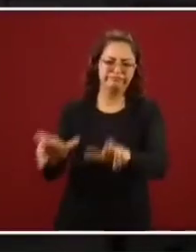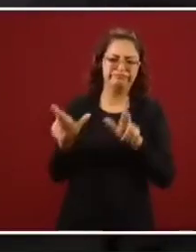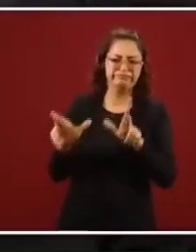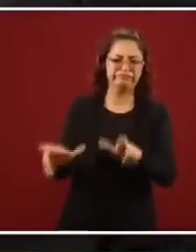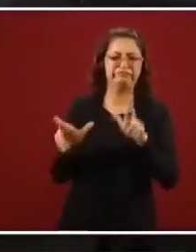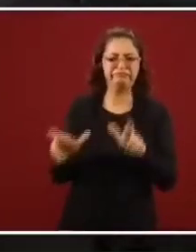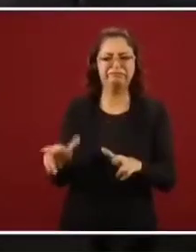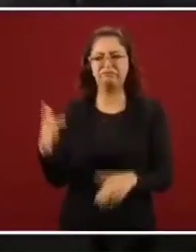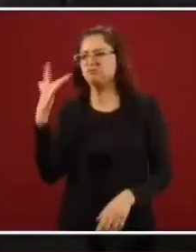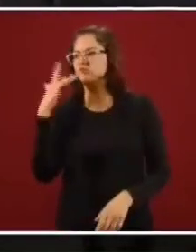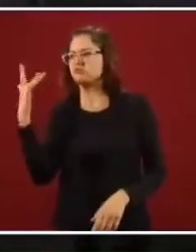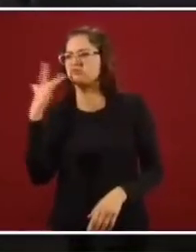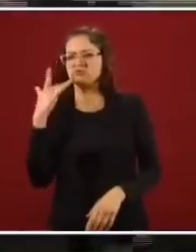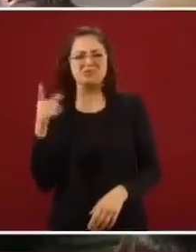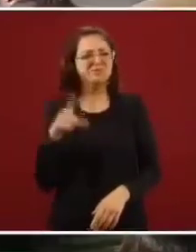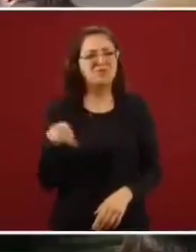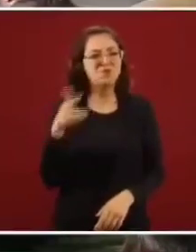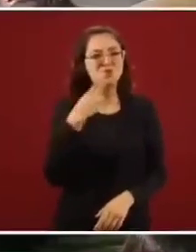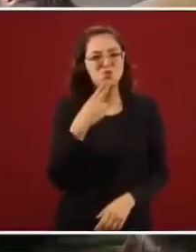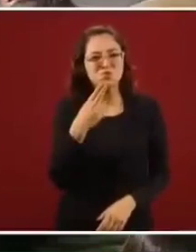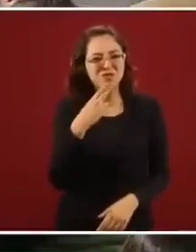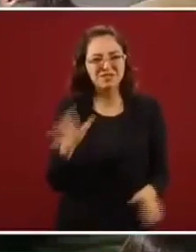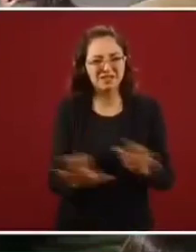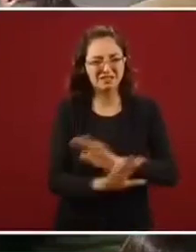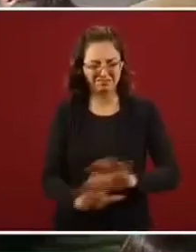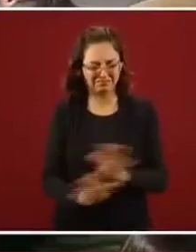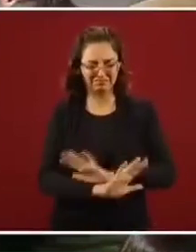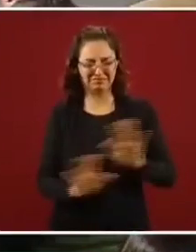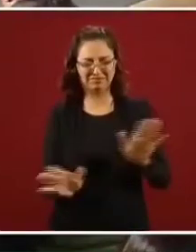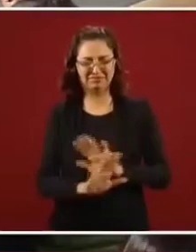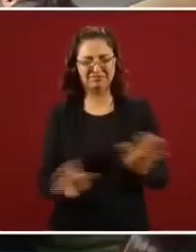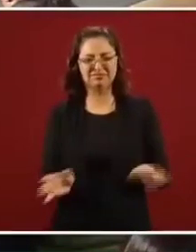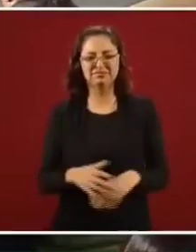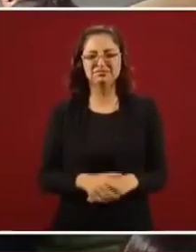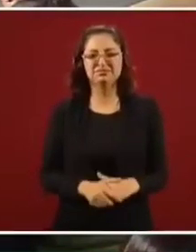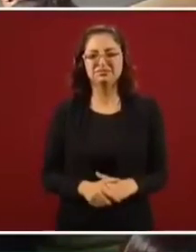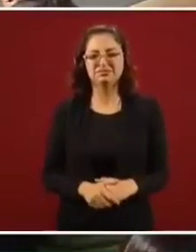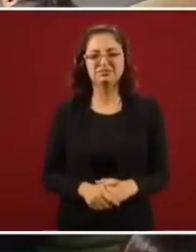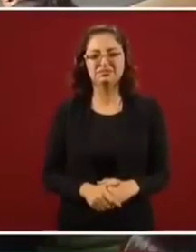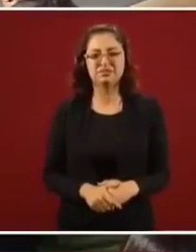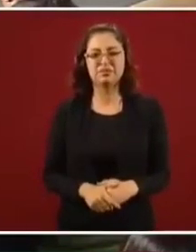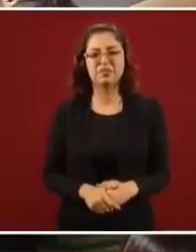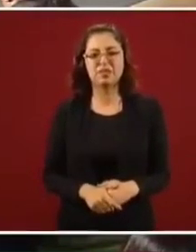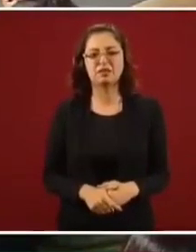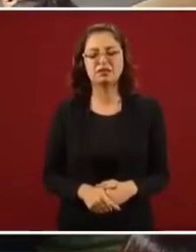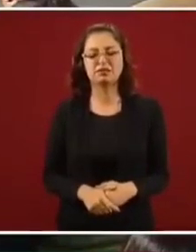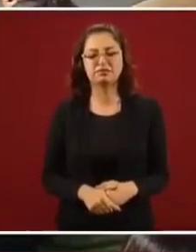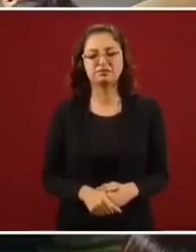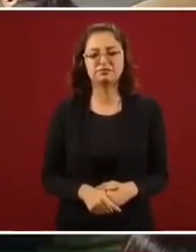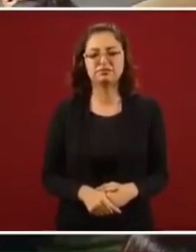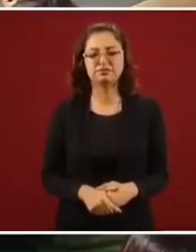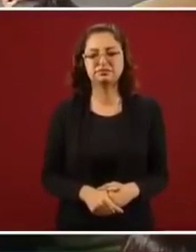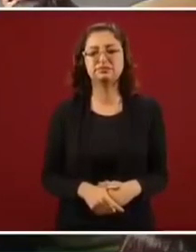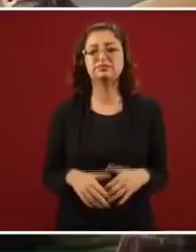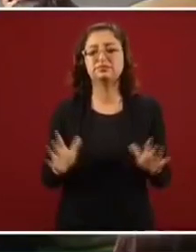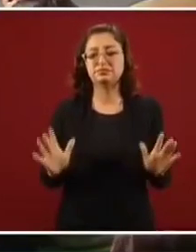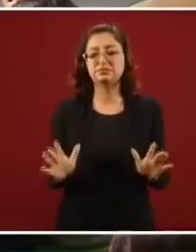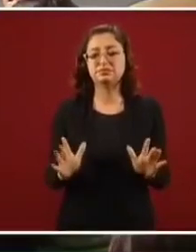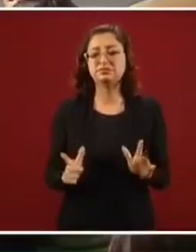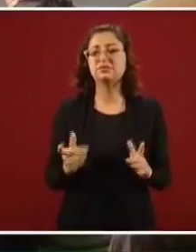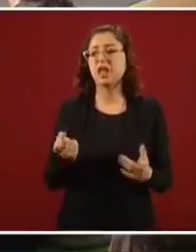y extravagantes ya no tienen estos aviones. Me estaban informando que los que tienen